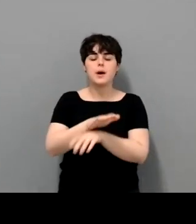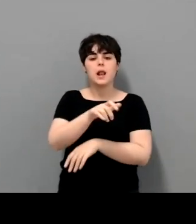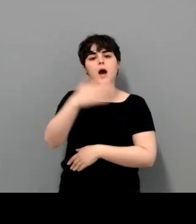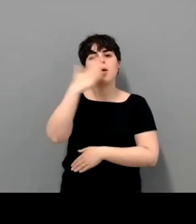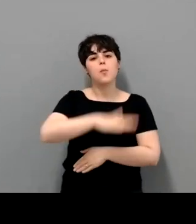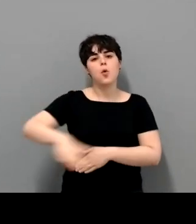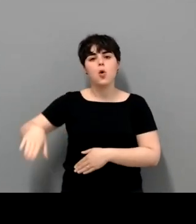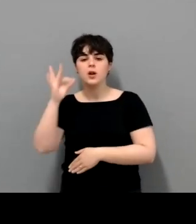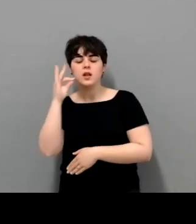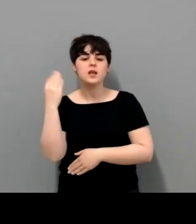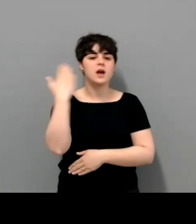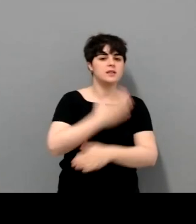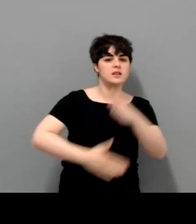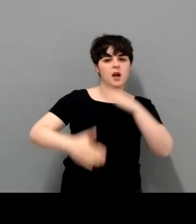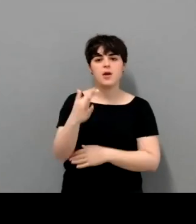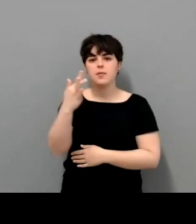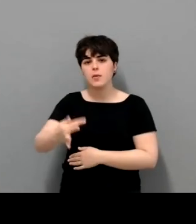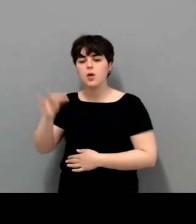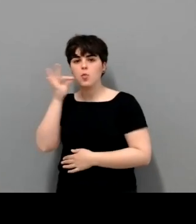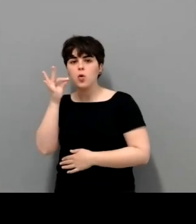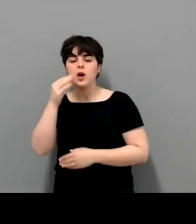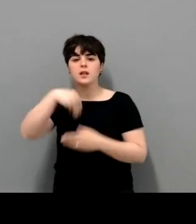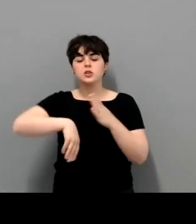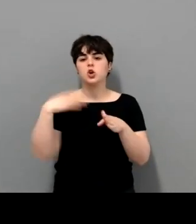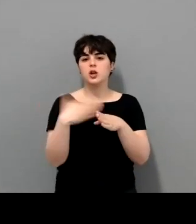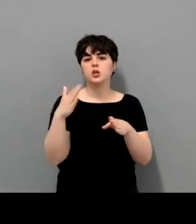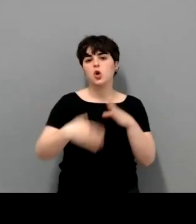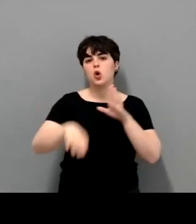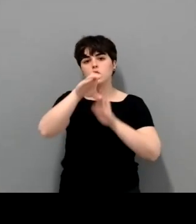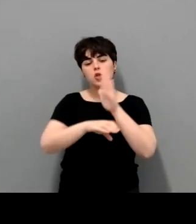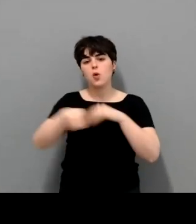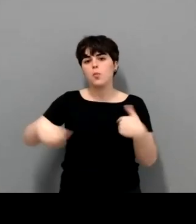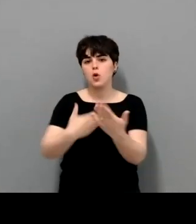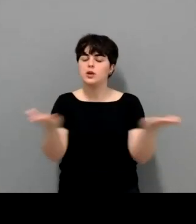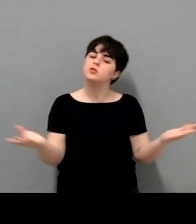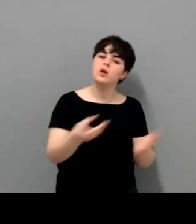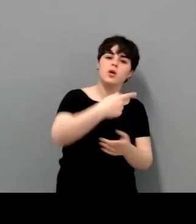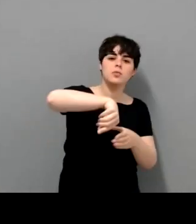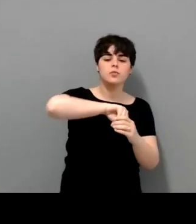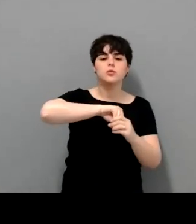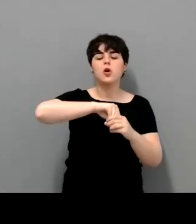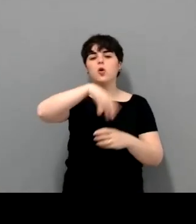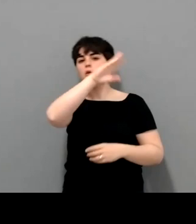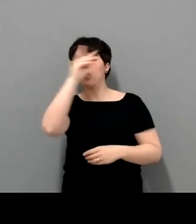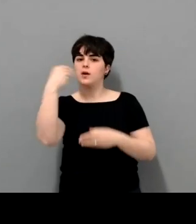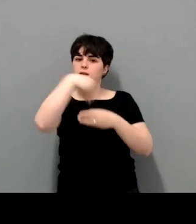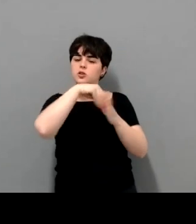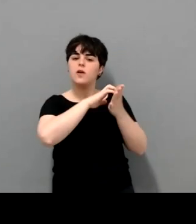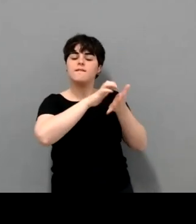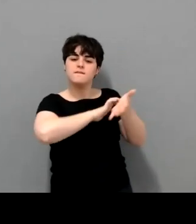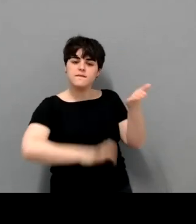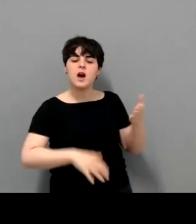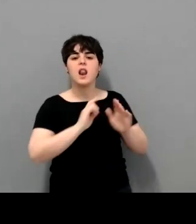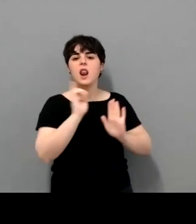con discapacidad en el texto constitucional, porque habéis sido las grandes olvidadas en los textos legales y